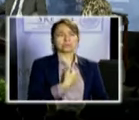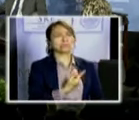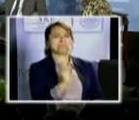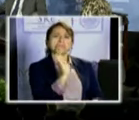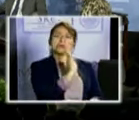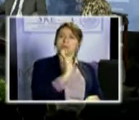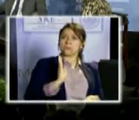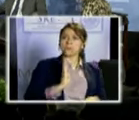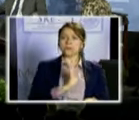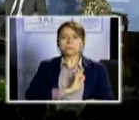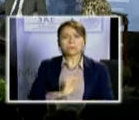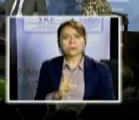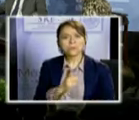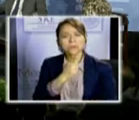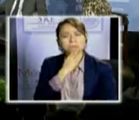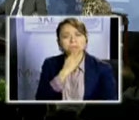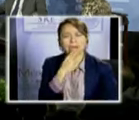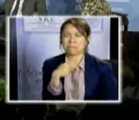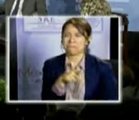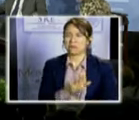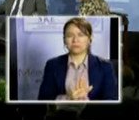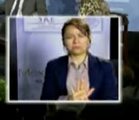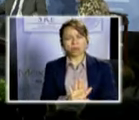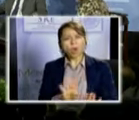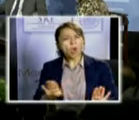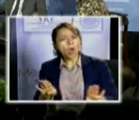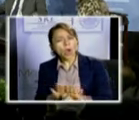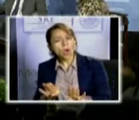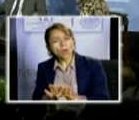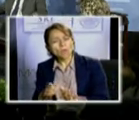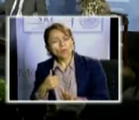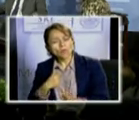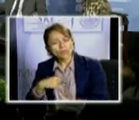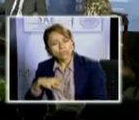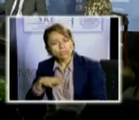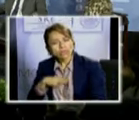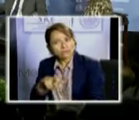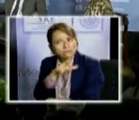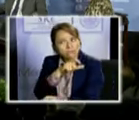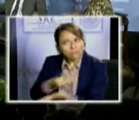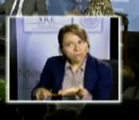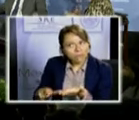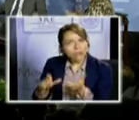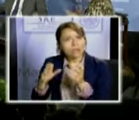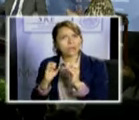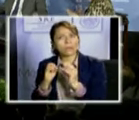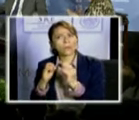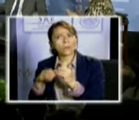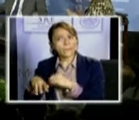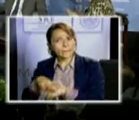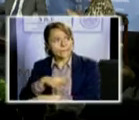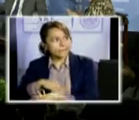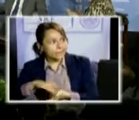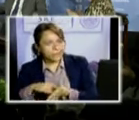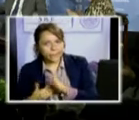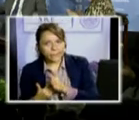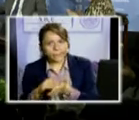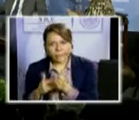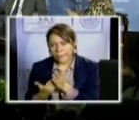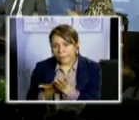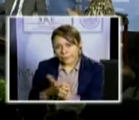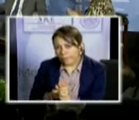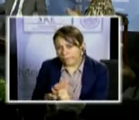Algo pasó que en algún momento estuvo involucrado una cadena delictiva en eso. Mi punto es muy claro. Si queremos regresarle al Estado,